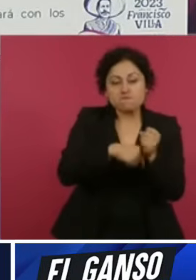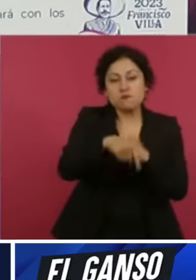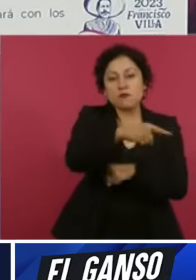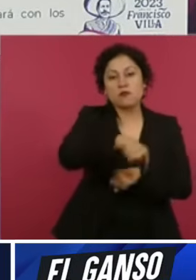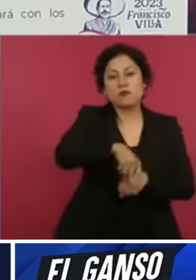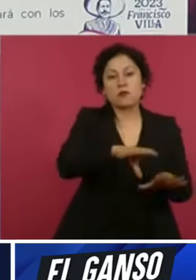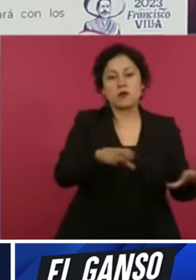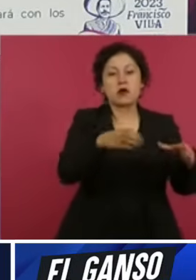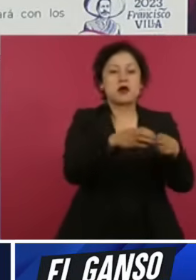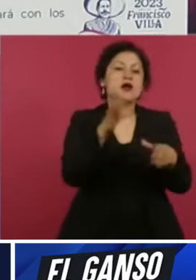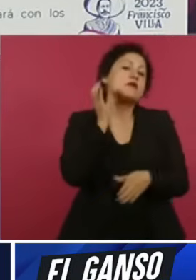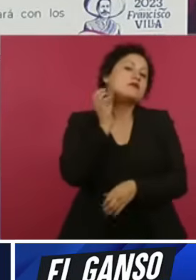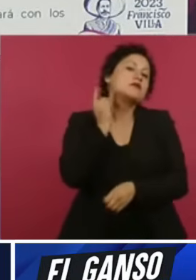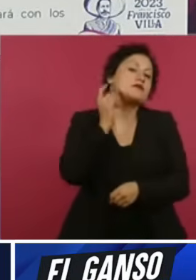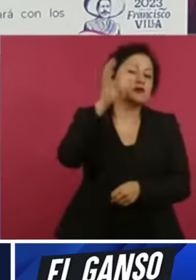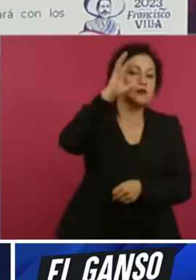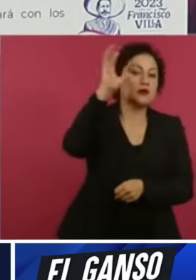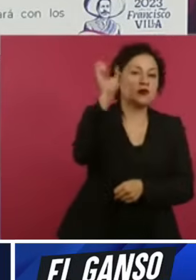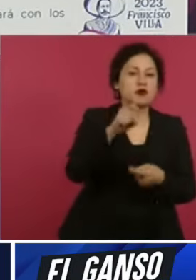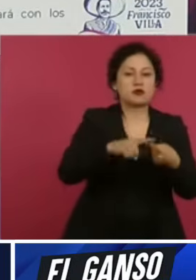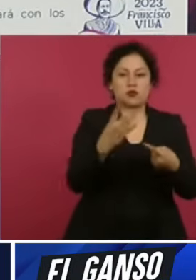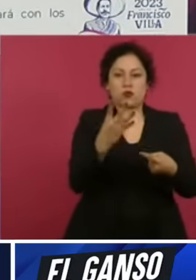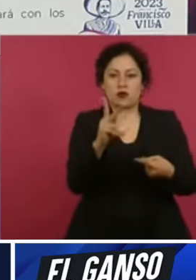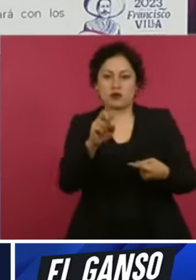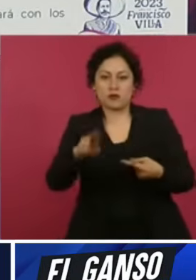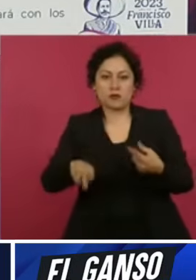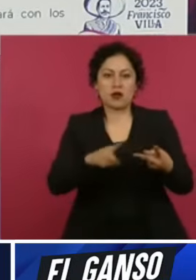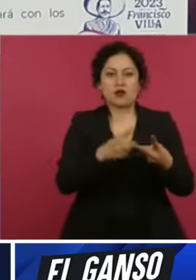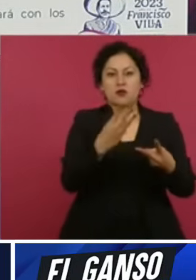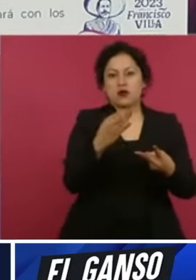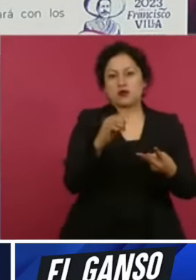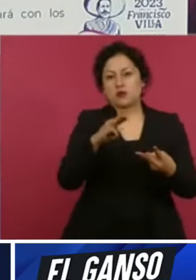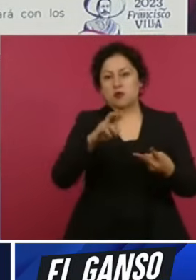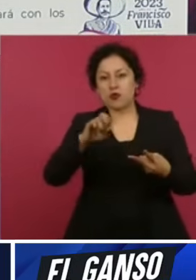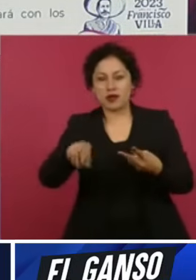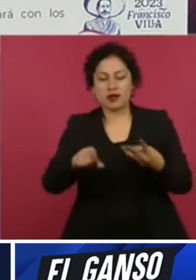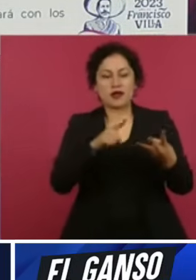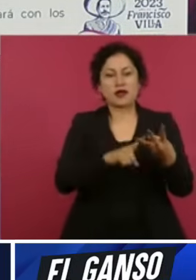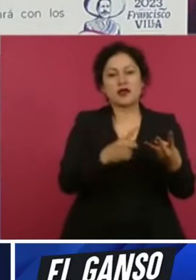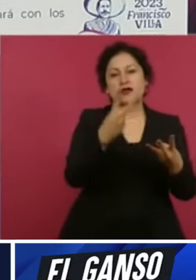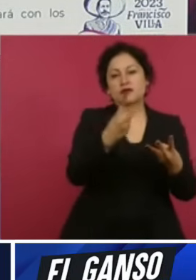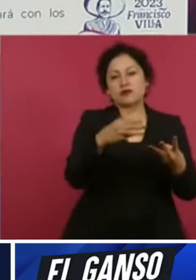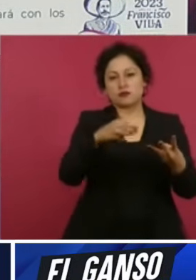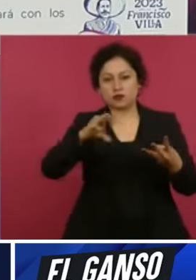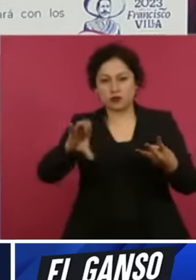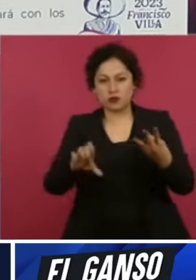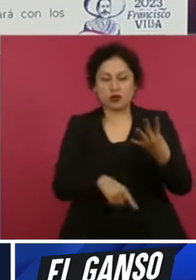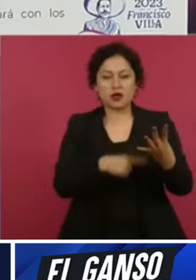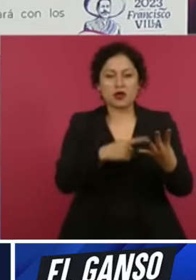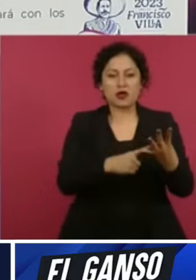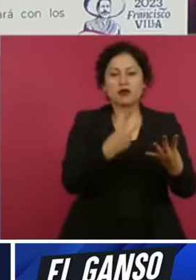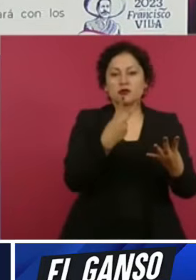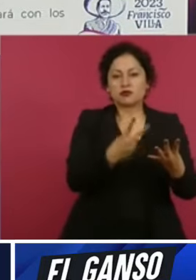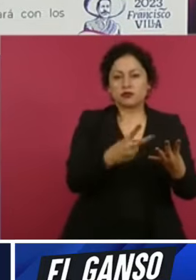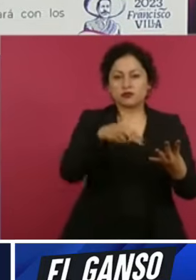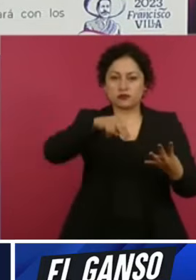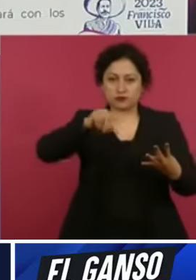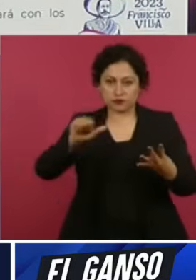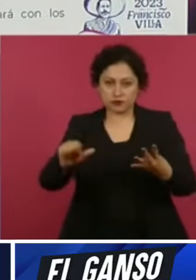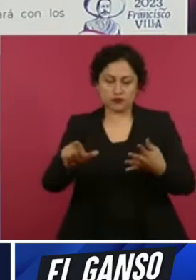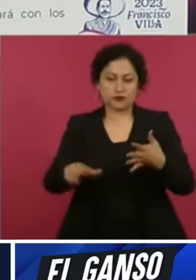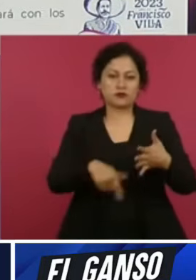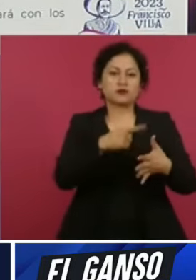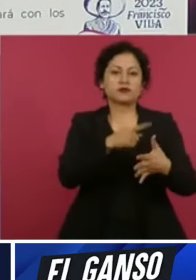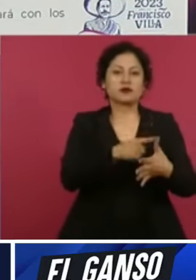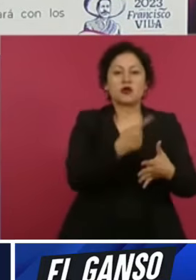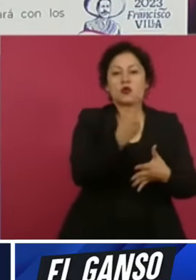del pan cuatro diputados de morena dos de movimiento ciudadano dos diputados de Nueva Alianza un diputado